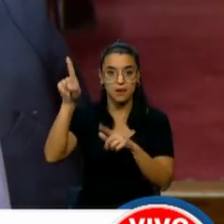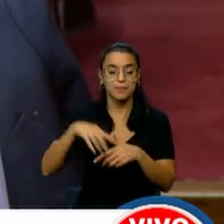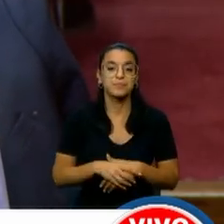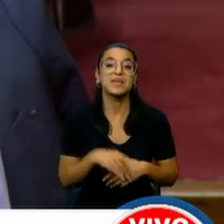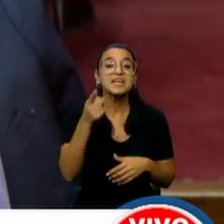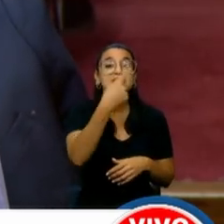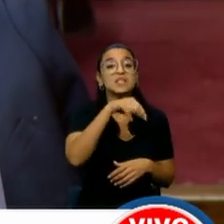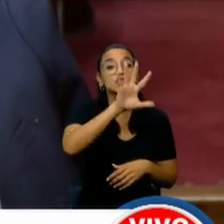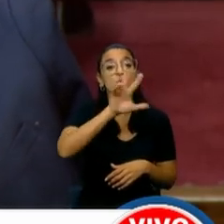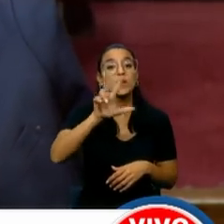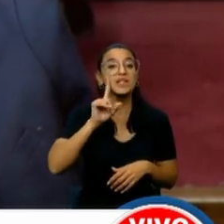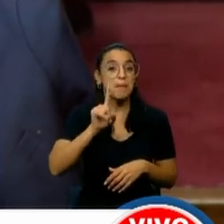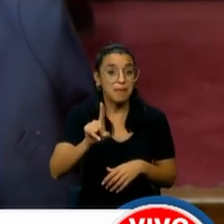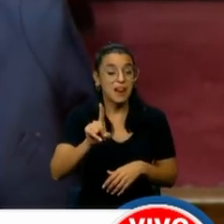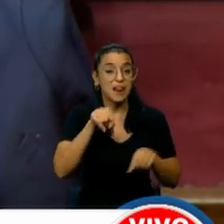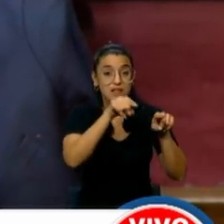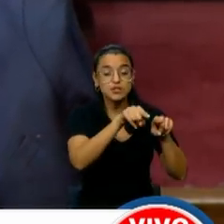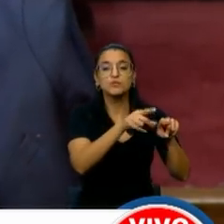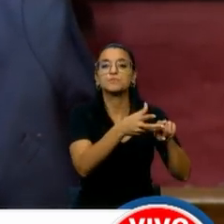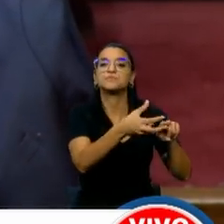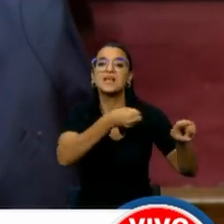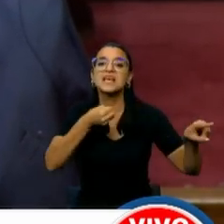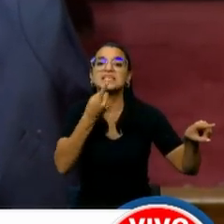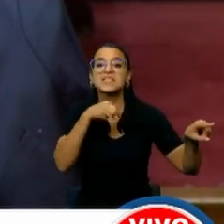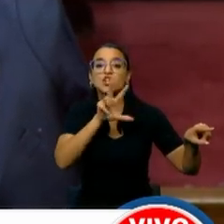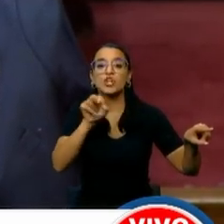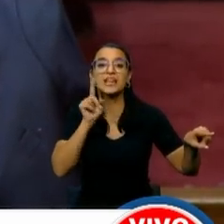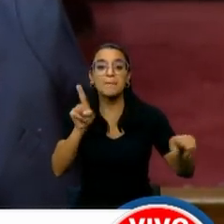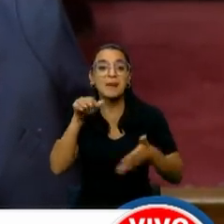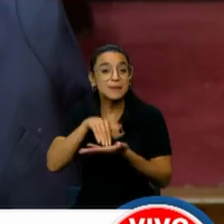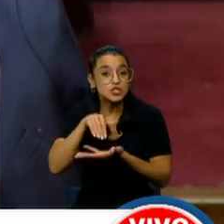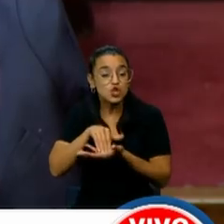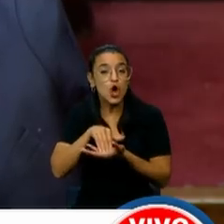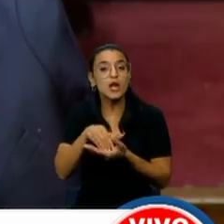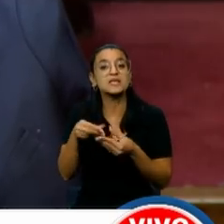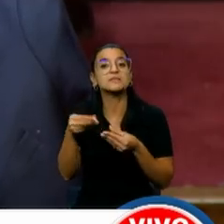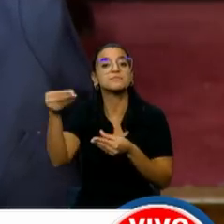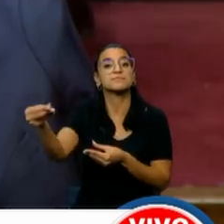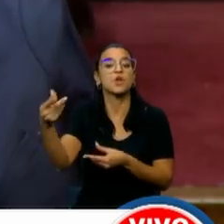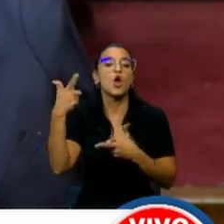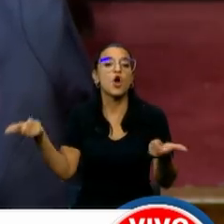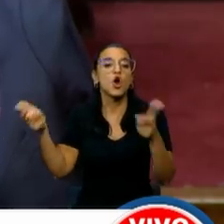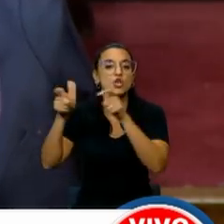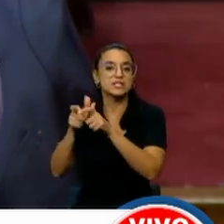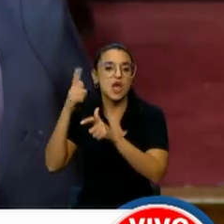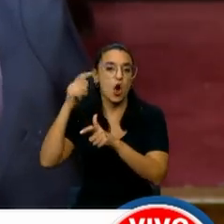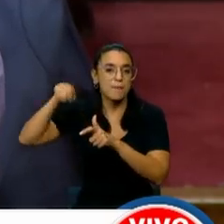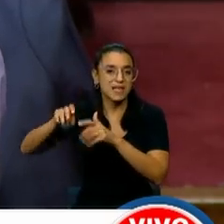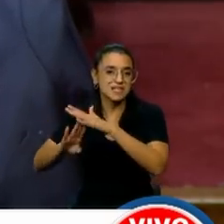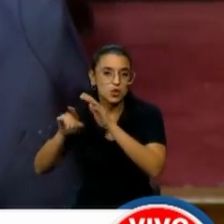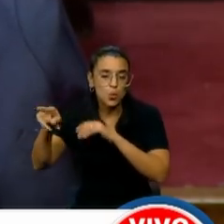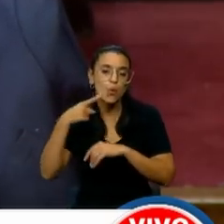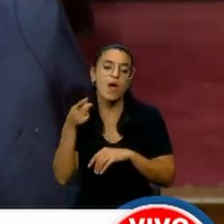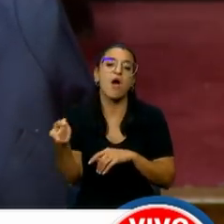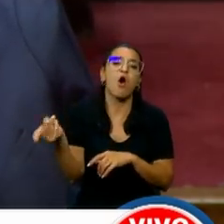de esos 153 mil 130.000 millones son para el consejo de la magistratura el